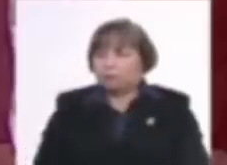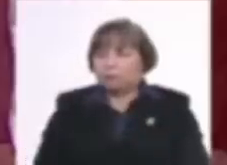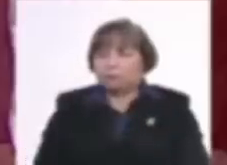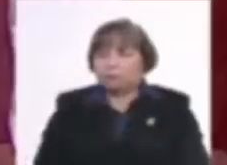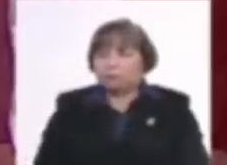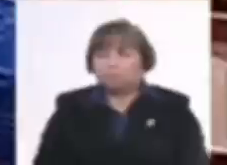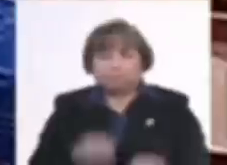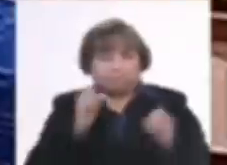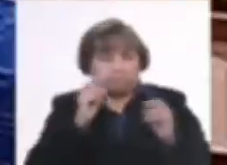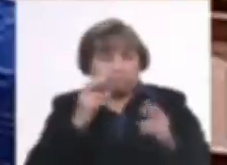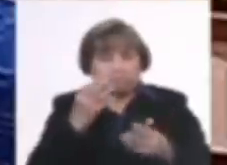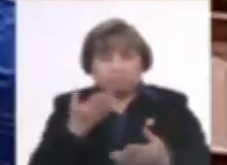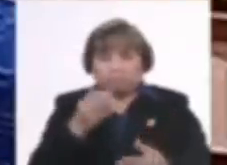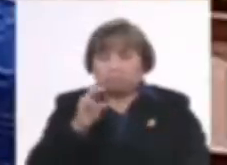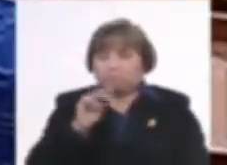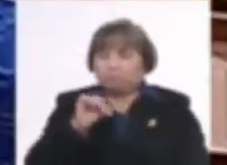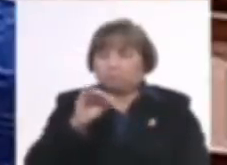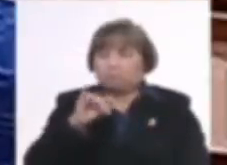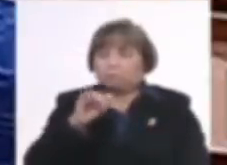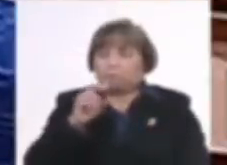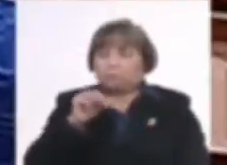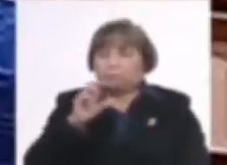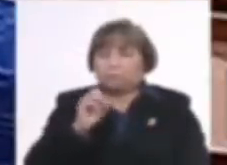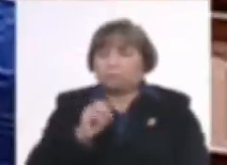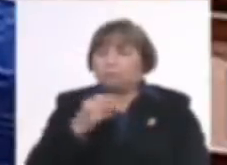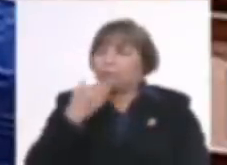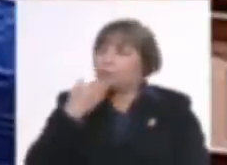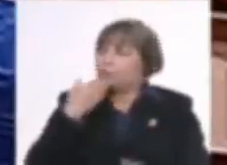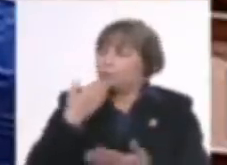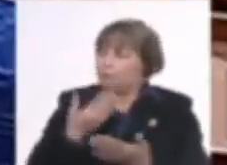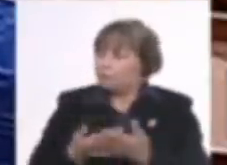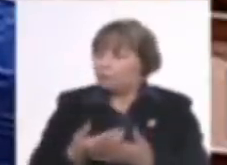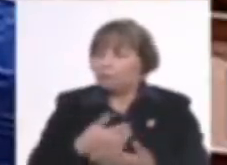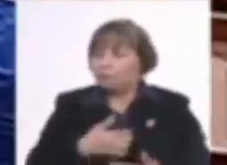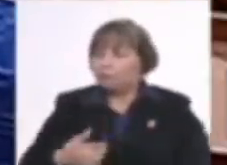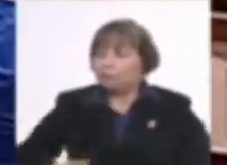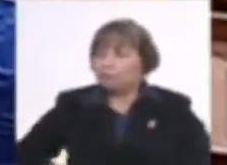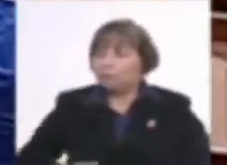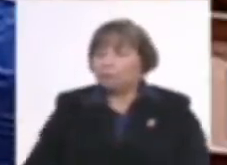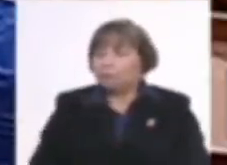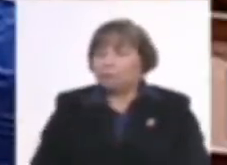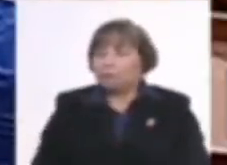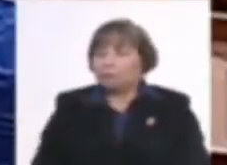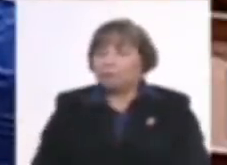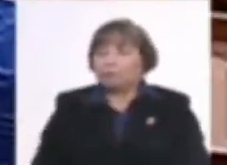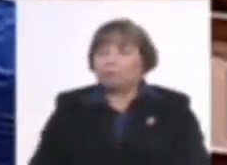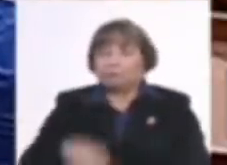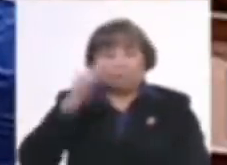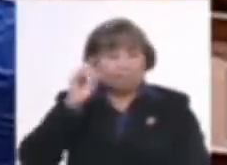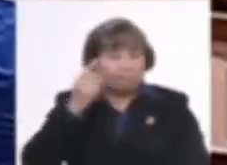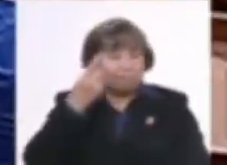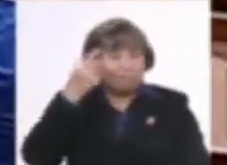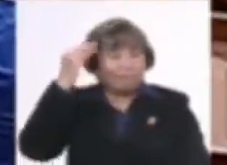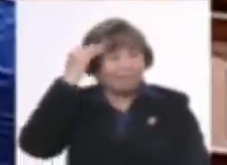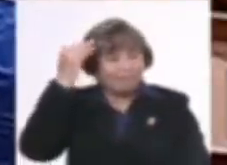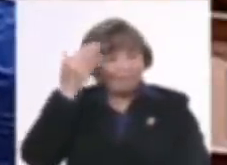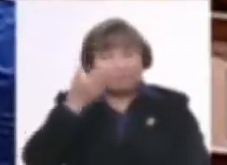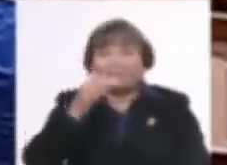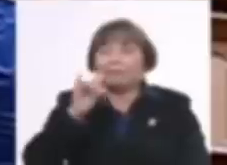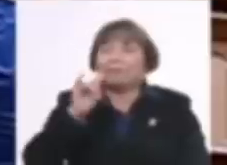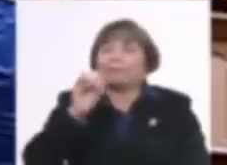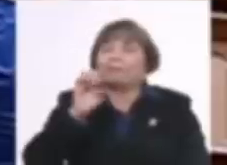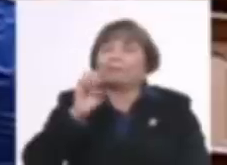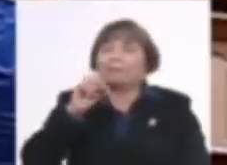Ok. Congresista Moyano Delgado. Gracias, presidente. Primero, saludar a la